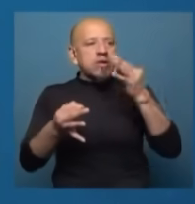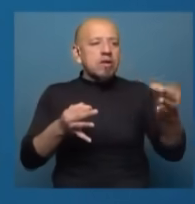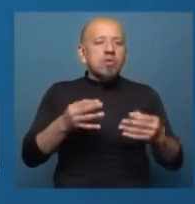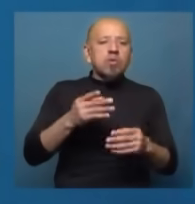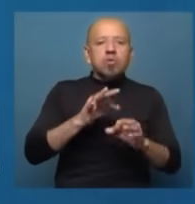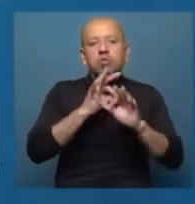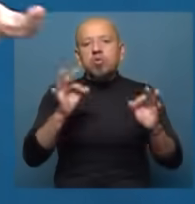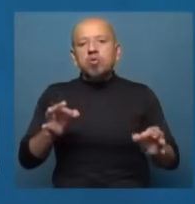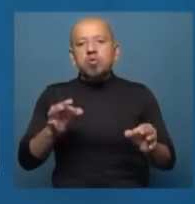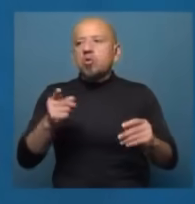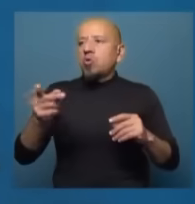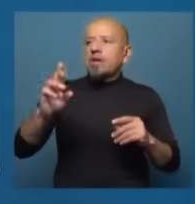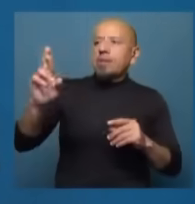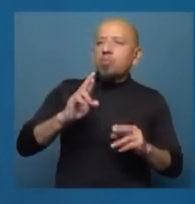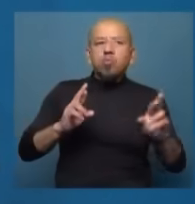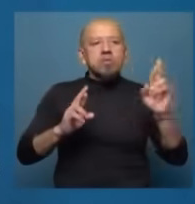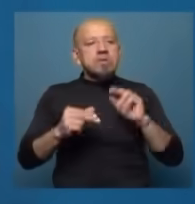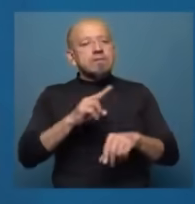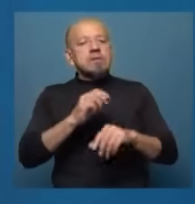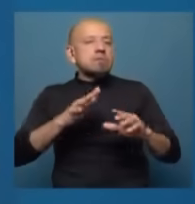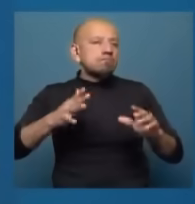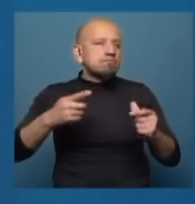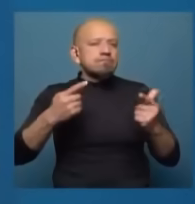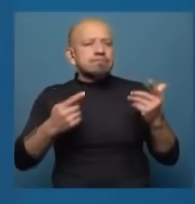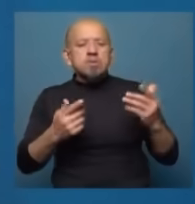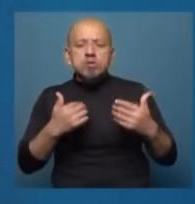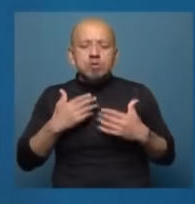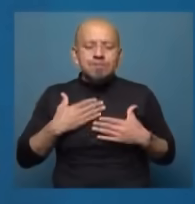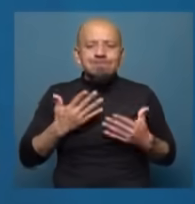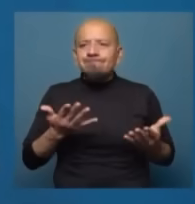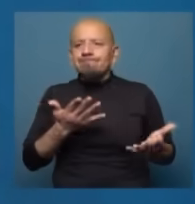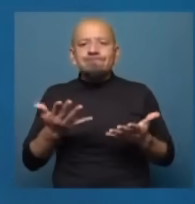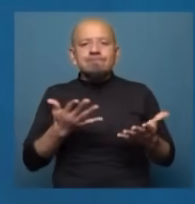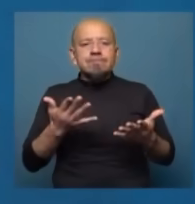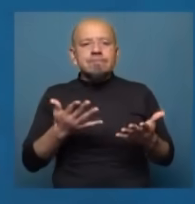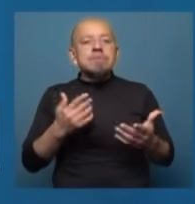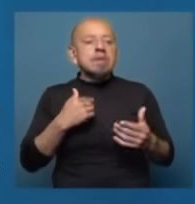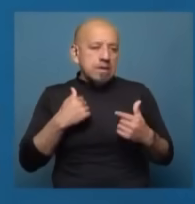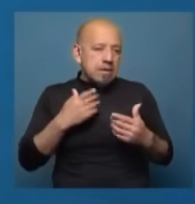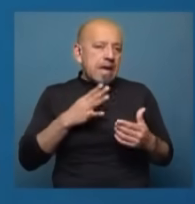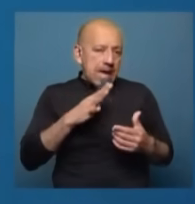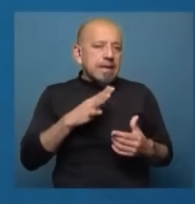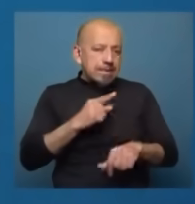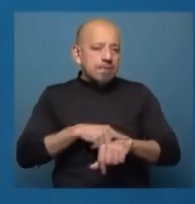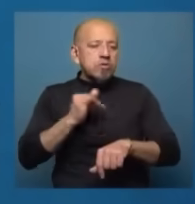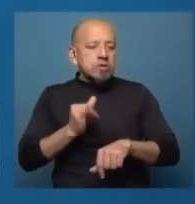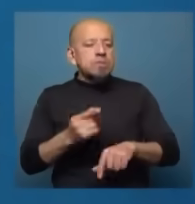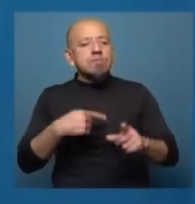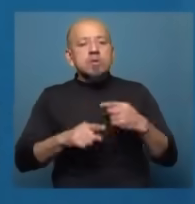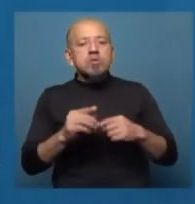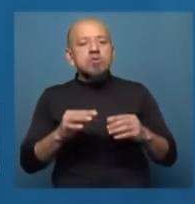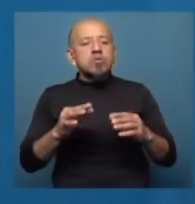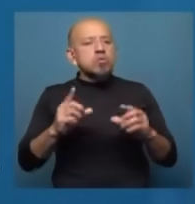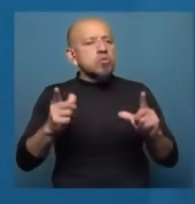una una respuesta fiscal en fin no tengo tiempo de explicarle que o sea tiempo tengo pero no tengo esa